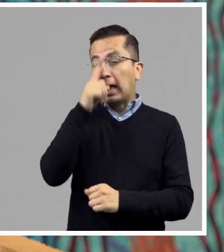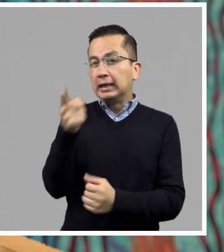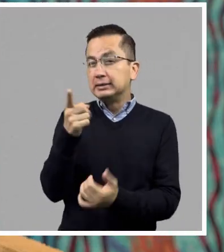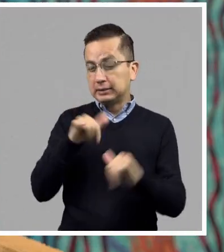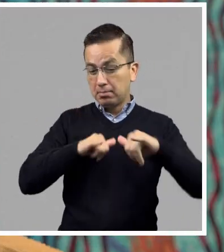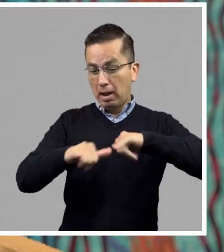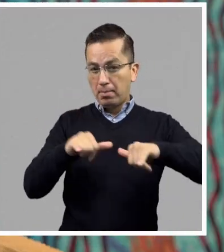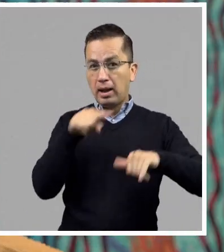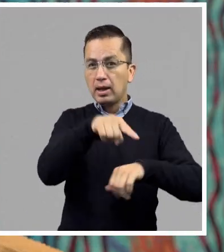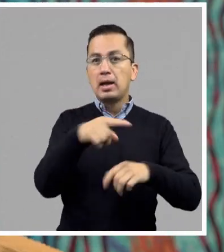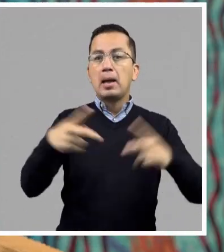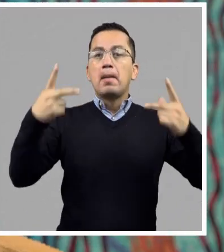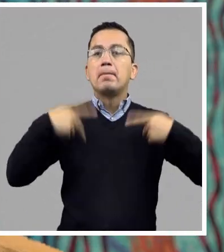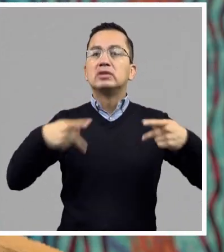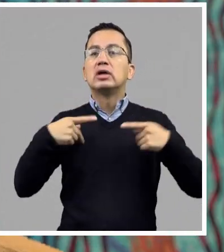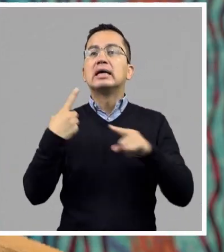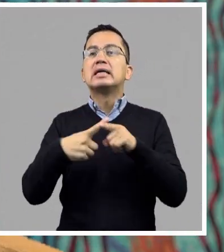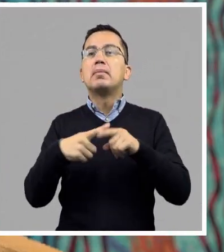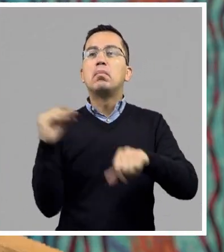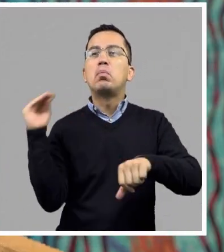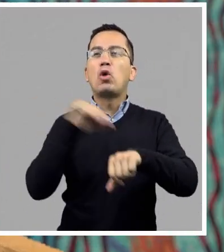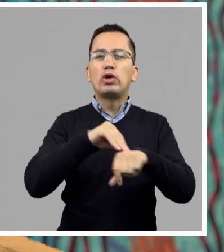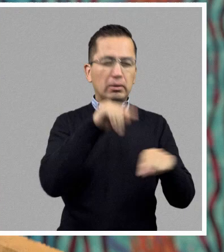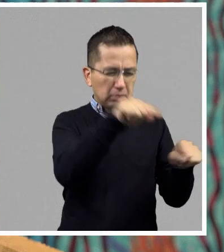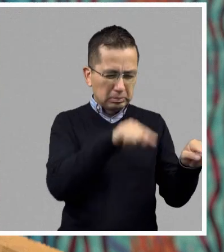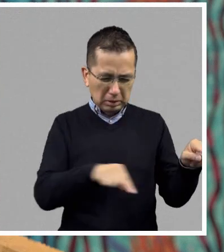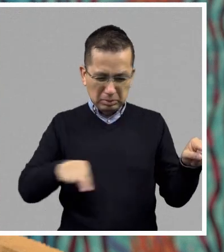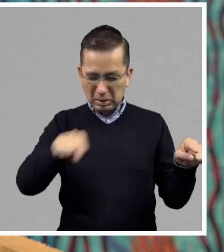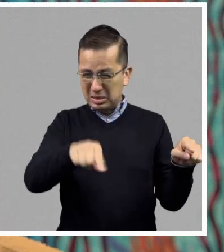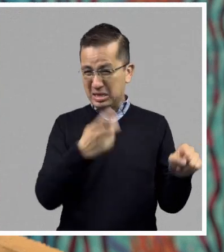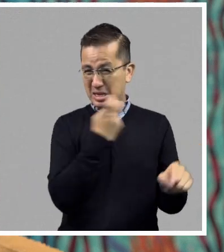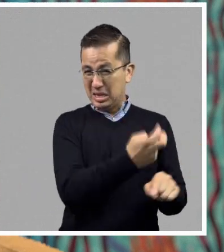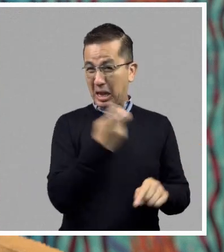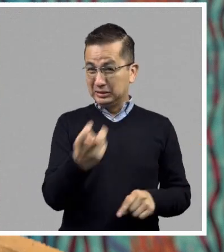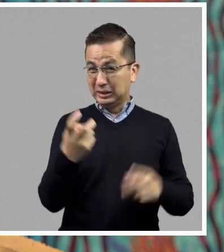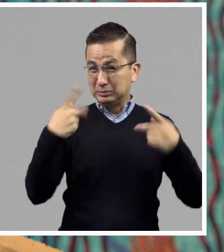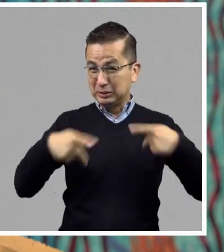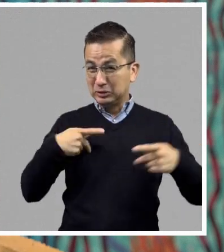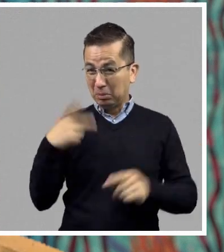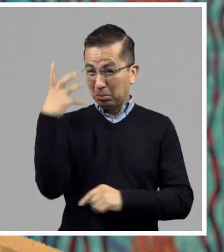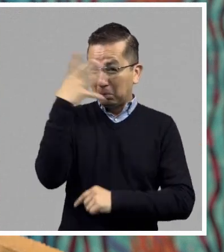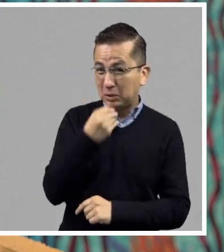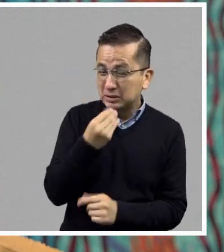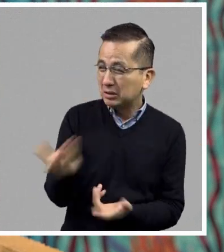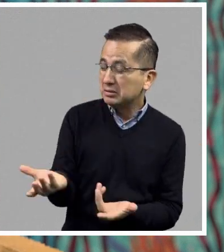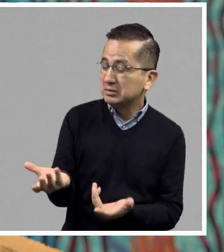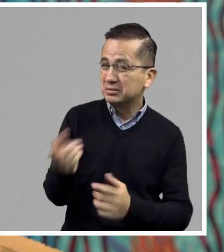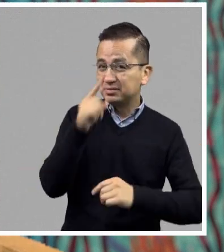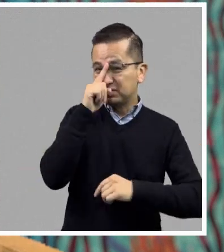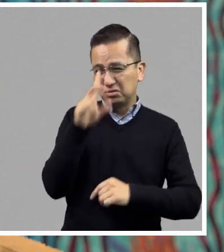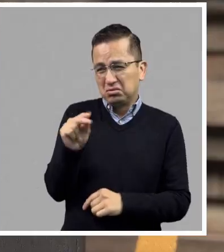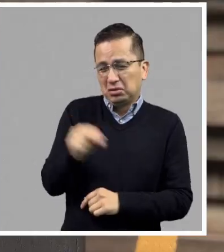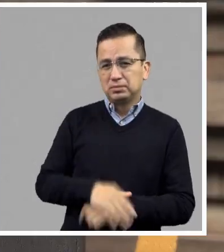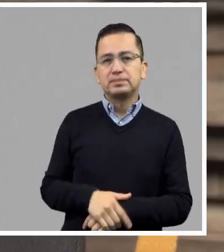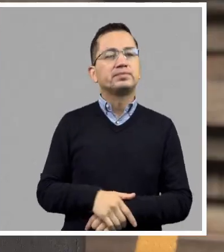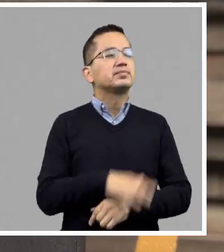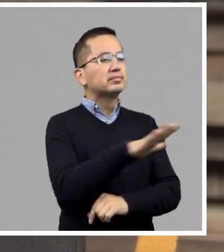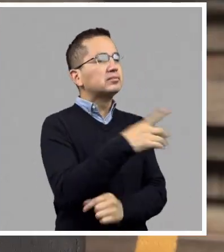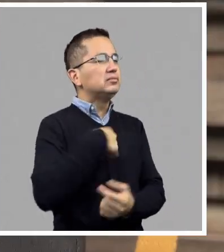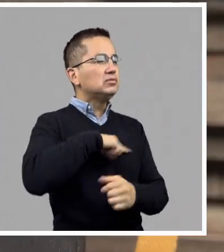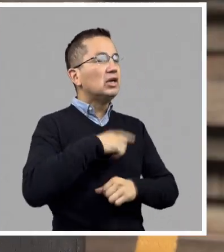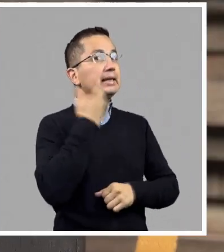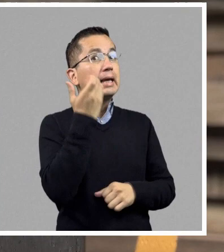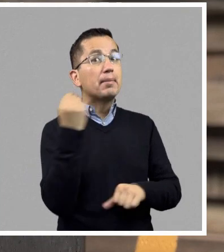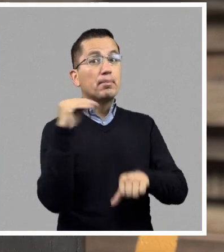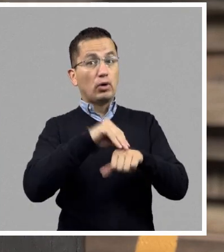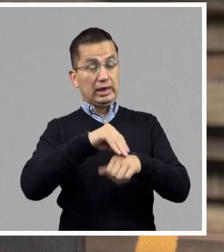que pusiste en tu mapa claro cuando uno puede decir son bonitos Qué onda porque escogiste esos personajes Cómo representar Dónde están los animales